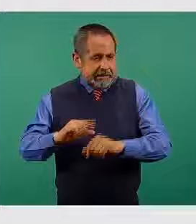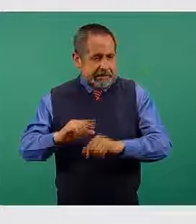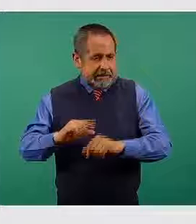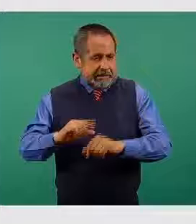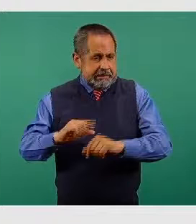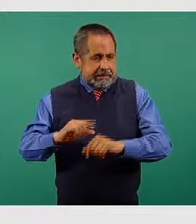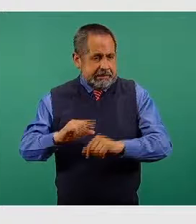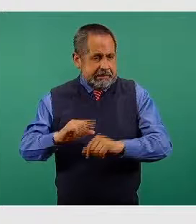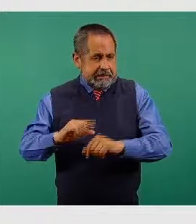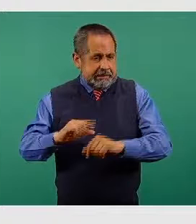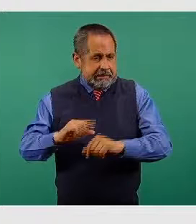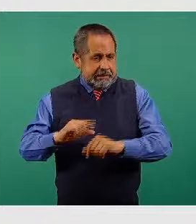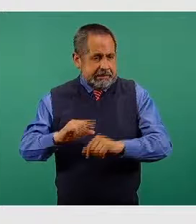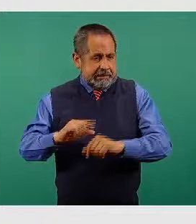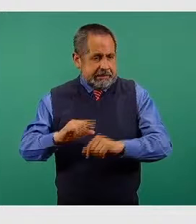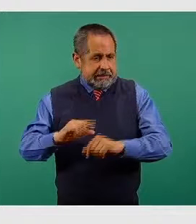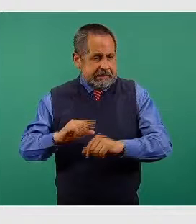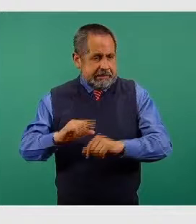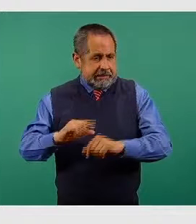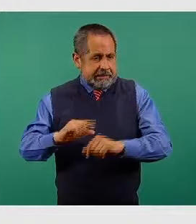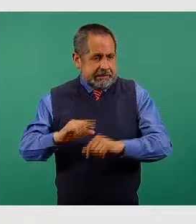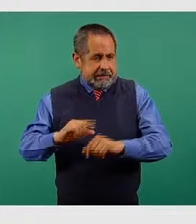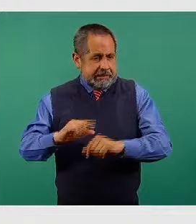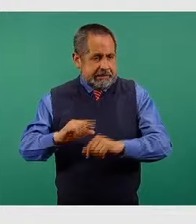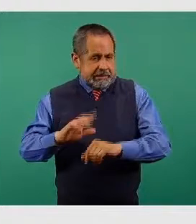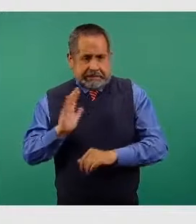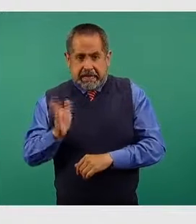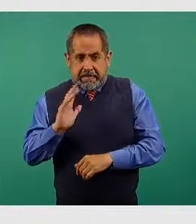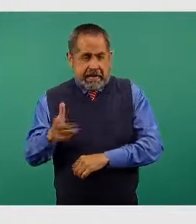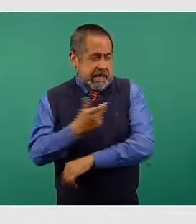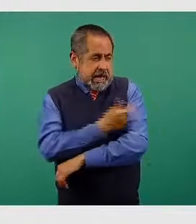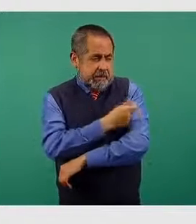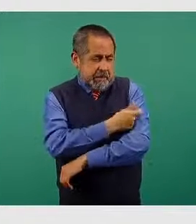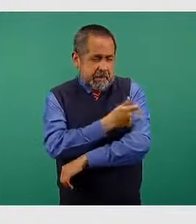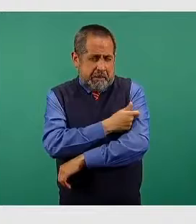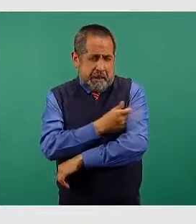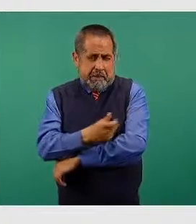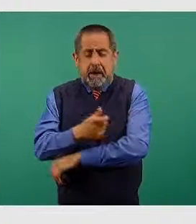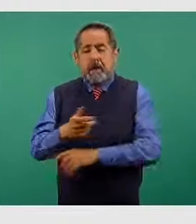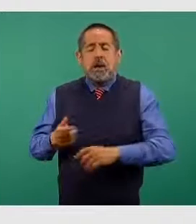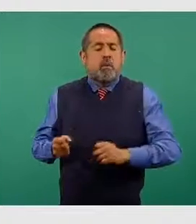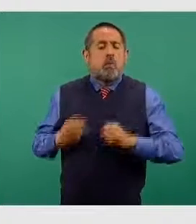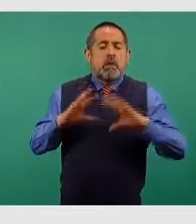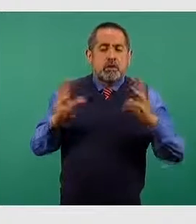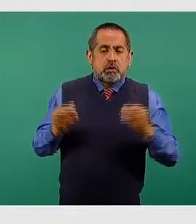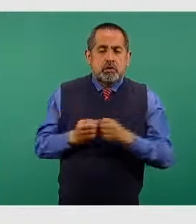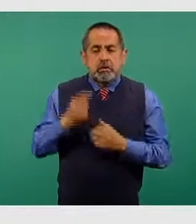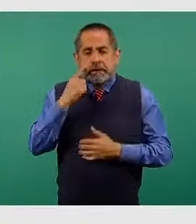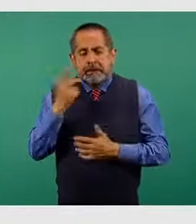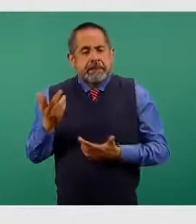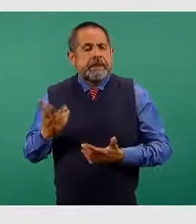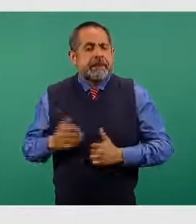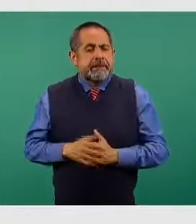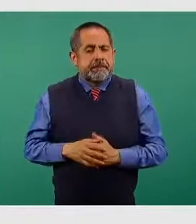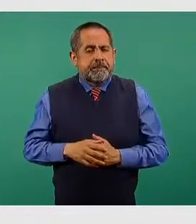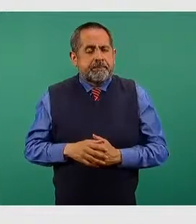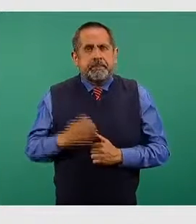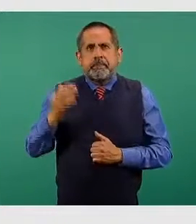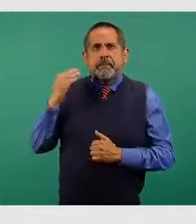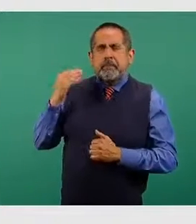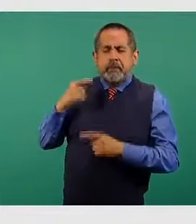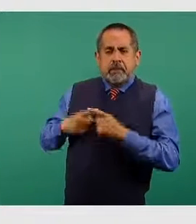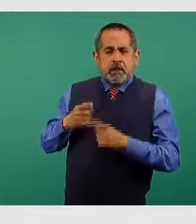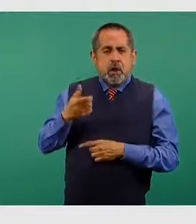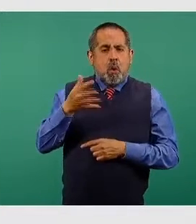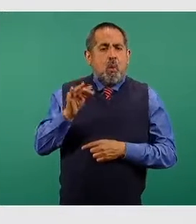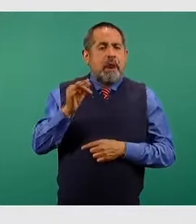diaria de aplicaciones de dosis al momento o a la hora del corte. Se habían aplicado